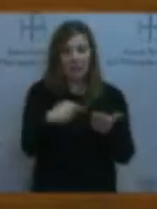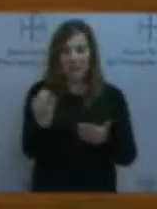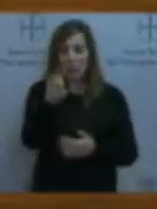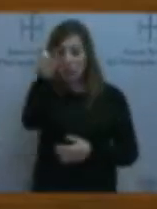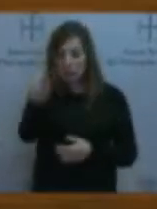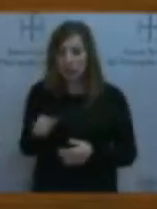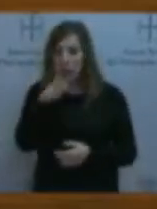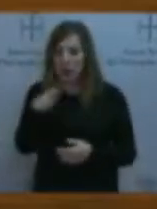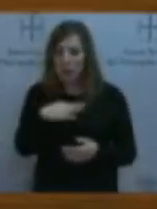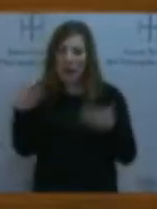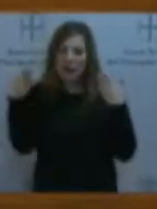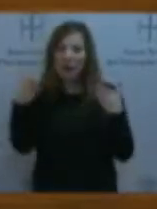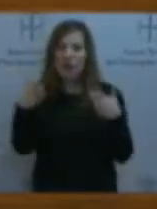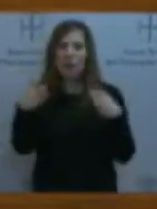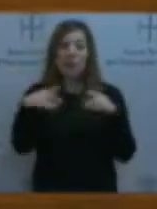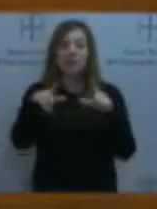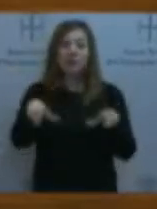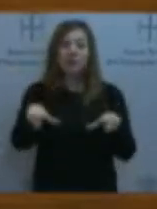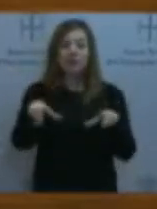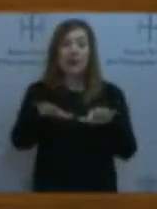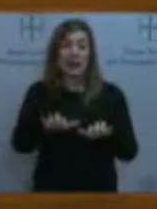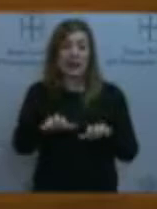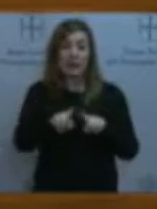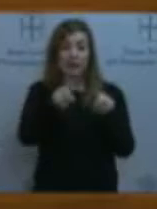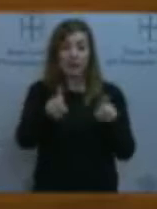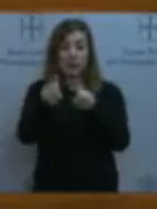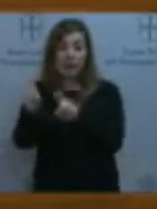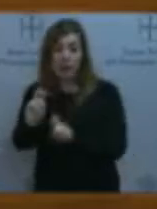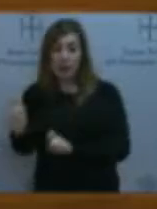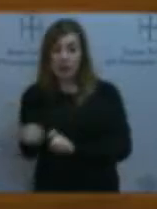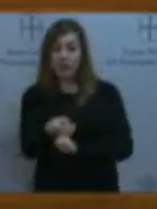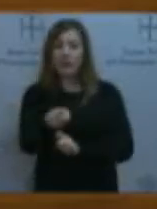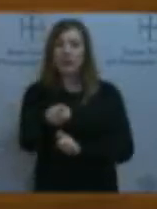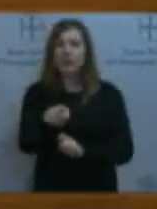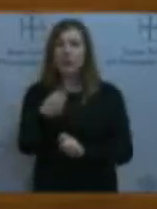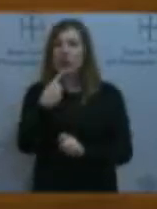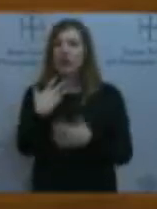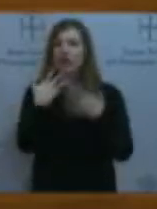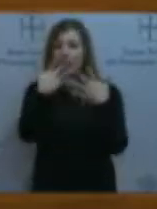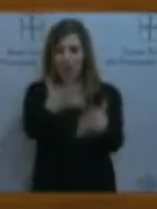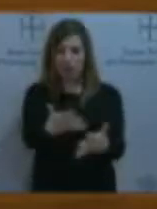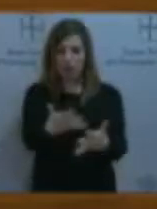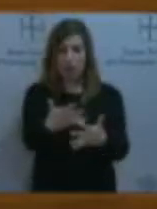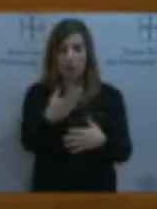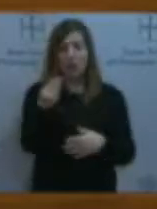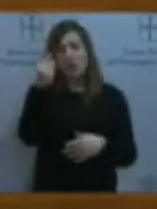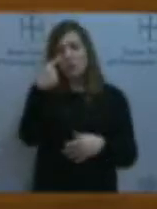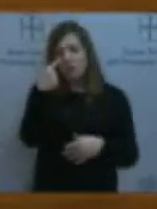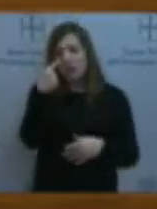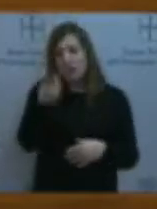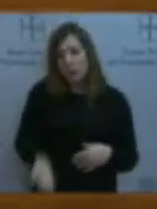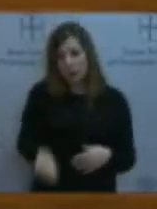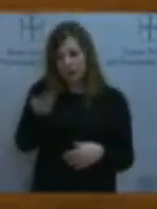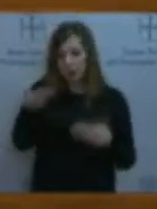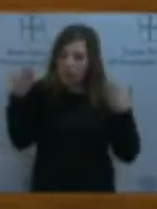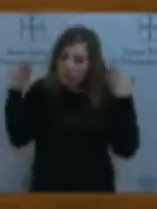para atender al telecentro. Y esto es lo que se propone que se repita los próximos 10 años. Fíjense si es importante prestar